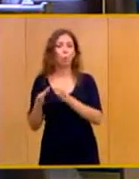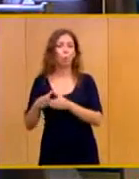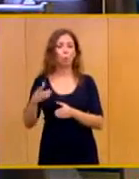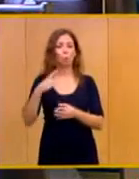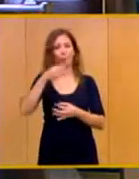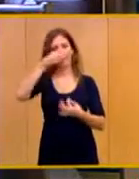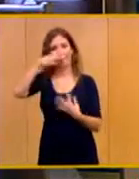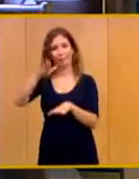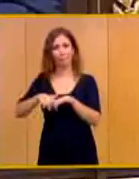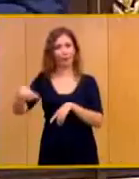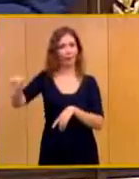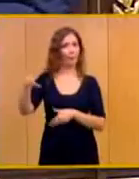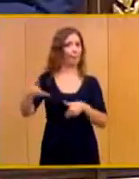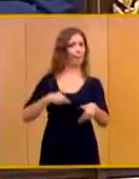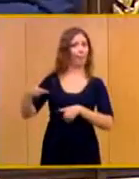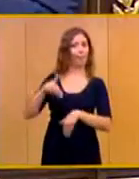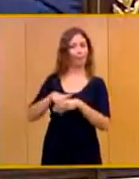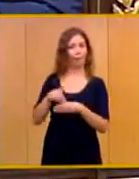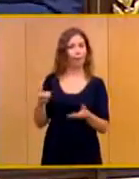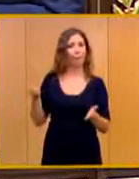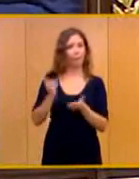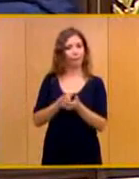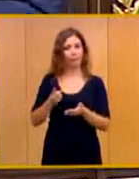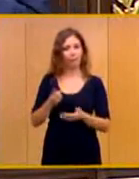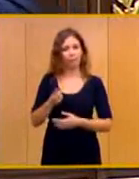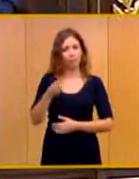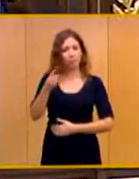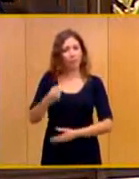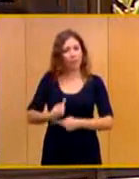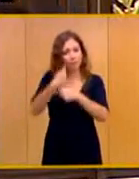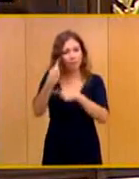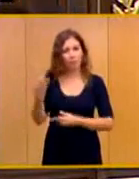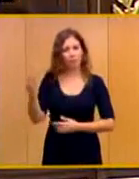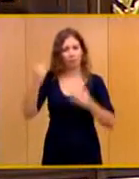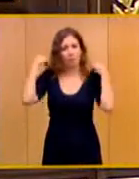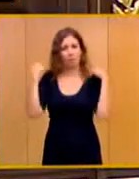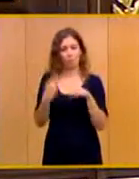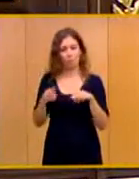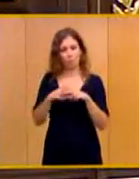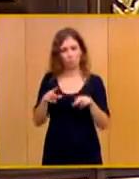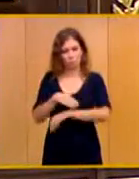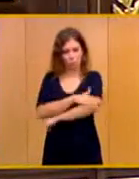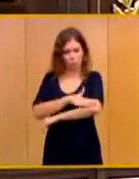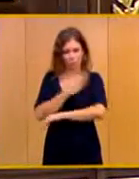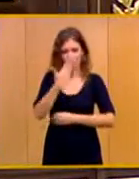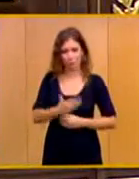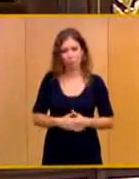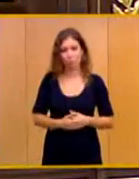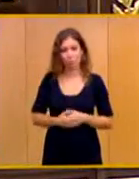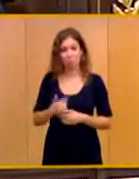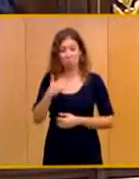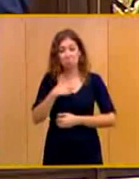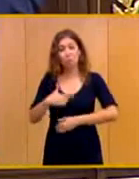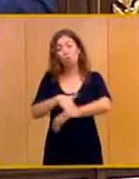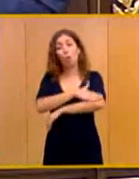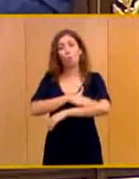dificultando, exigiendo esa responsabilidad política al Gobierno, y que el Gobierno tenga dificultades para llevar adelante sus